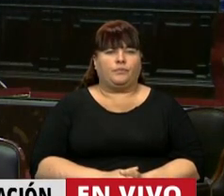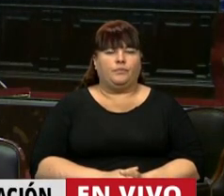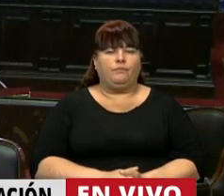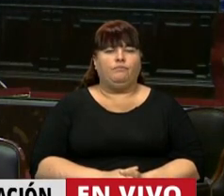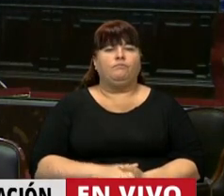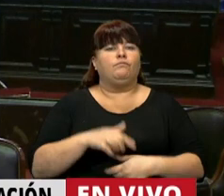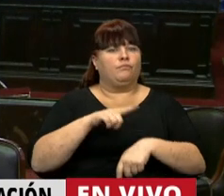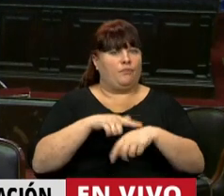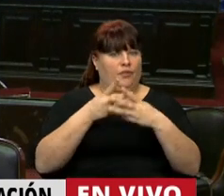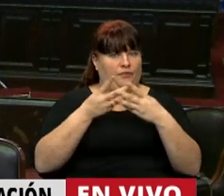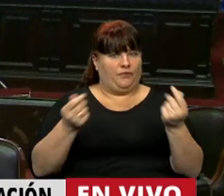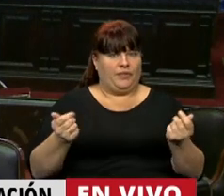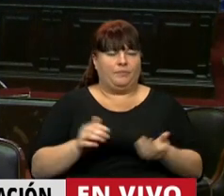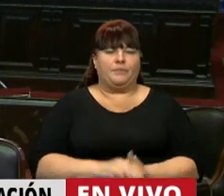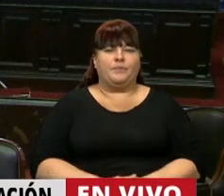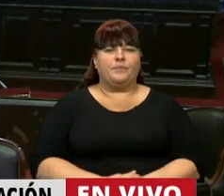Tiempo.